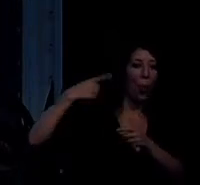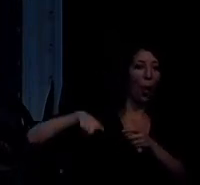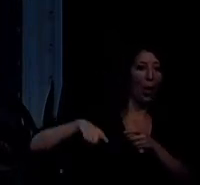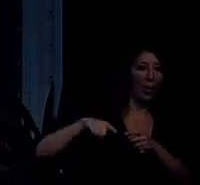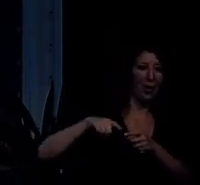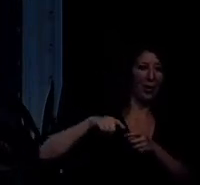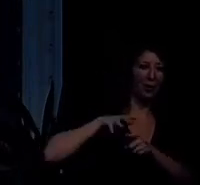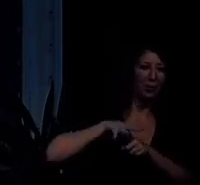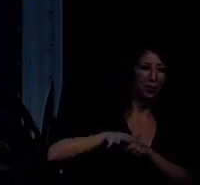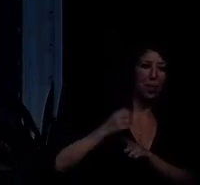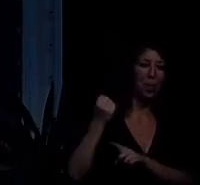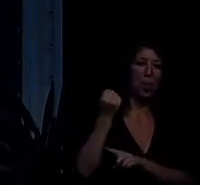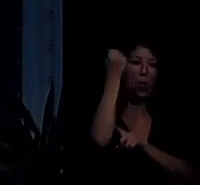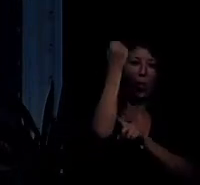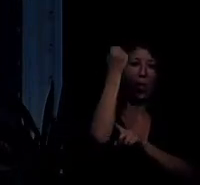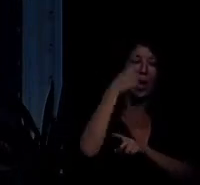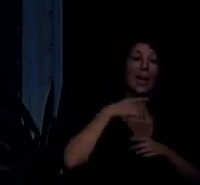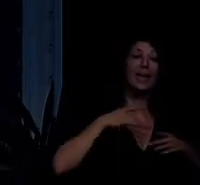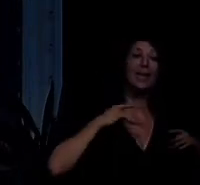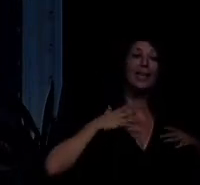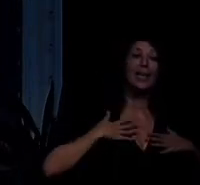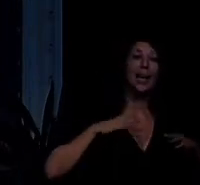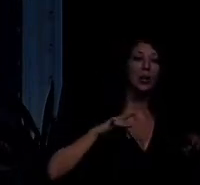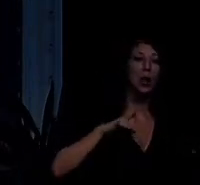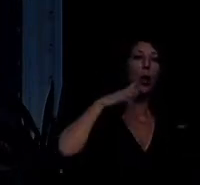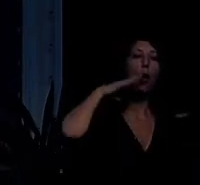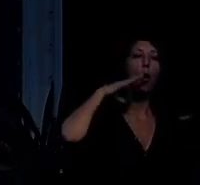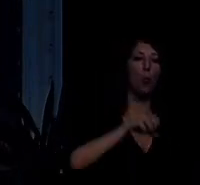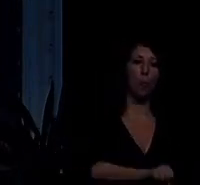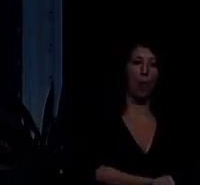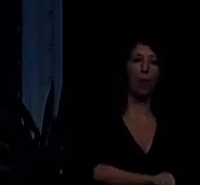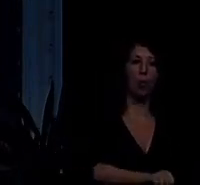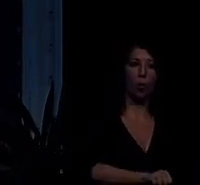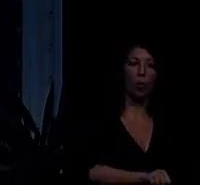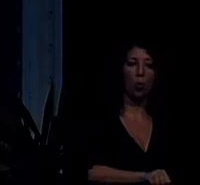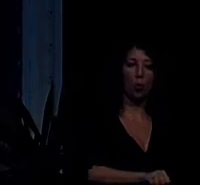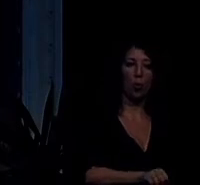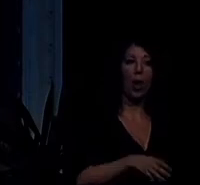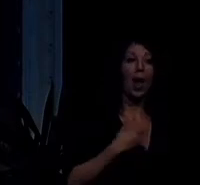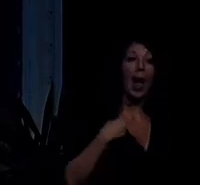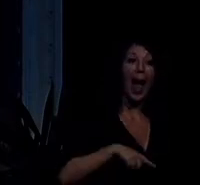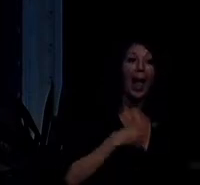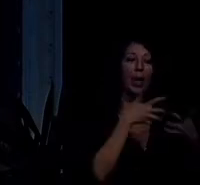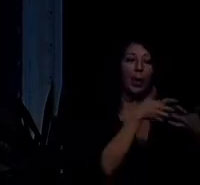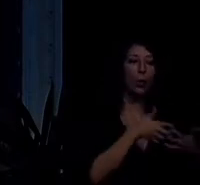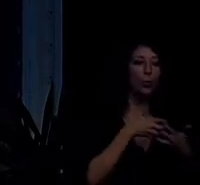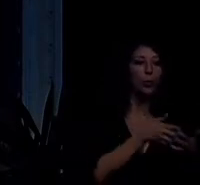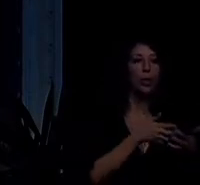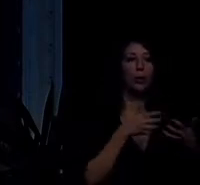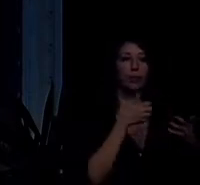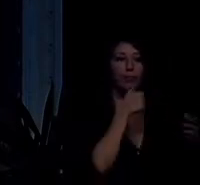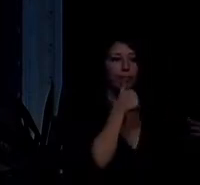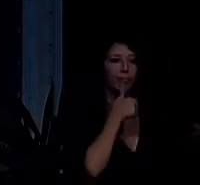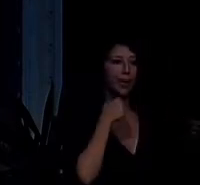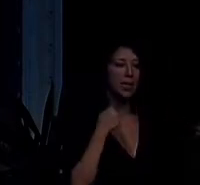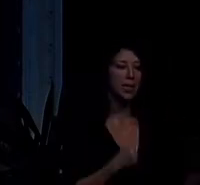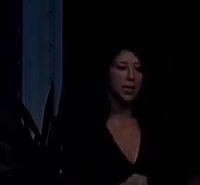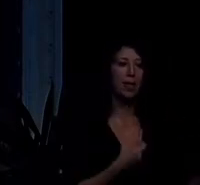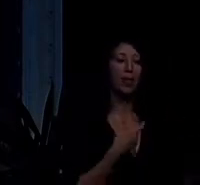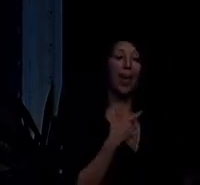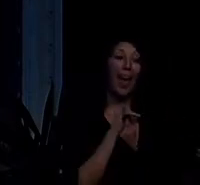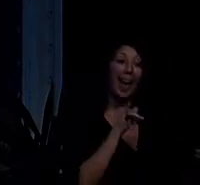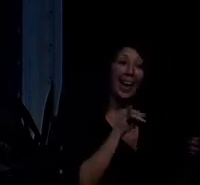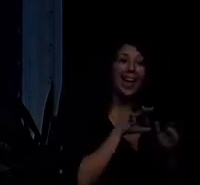nos plantea que es un territorio ocupado, pero como todo territorio expoliado, también es un territorio de lucha, resistencia y